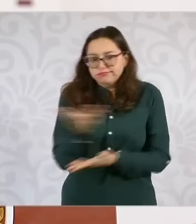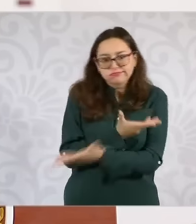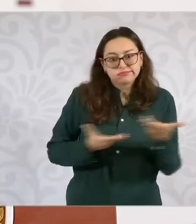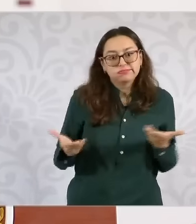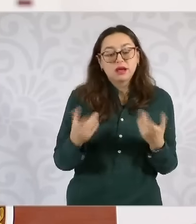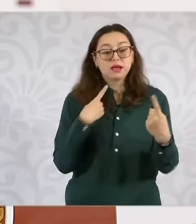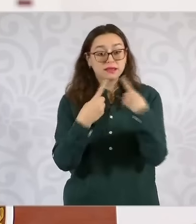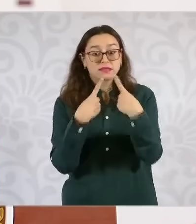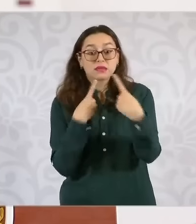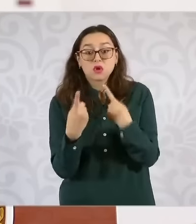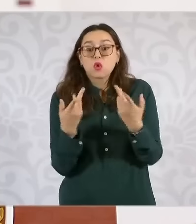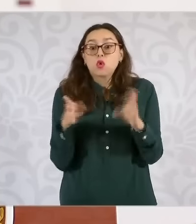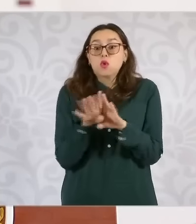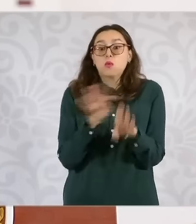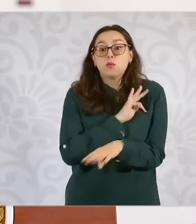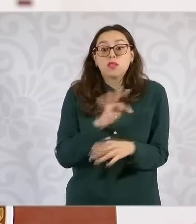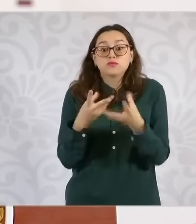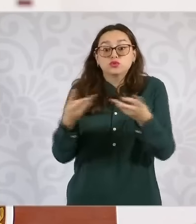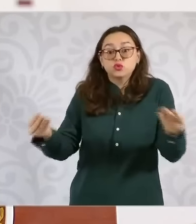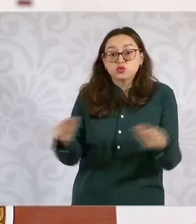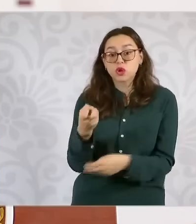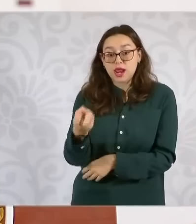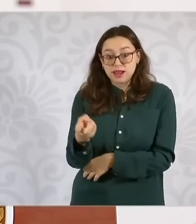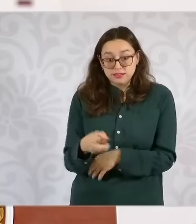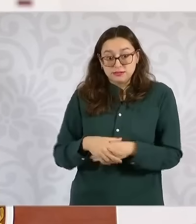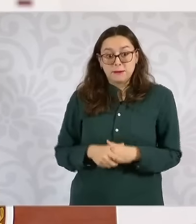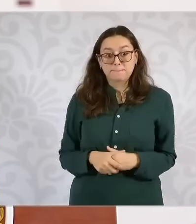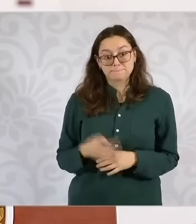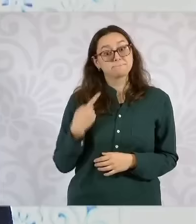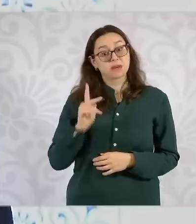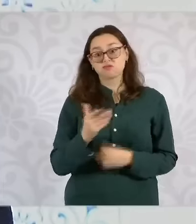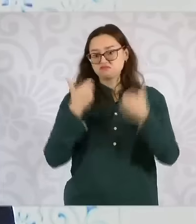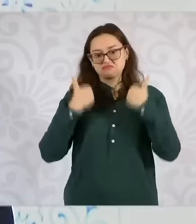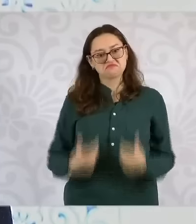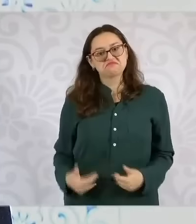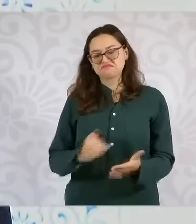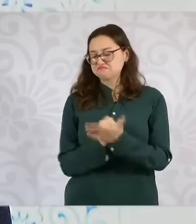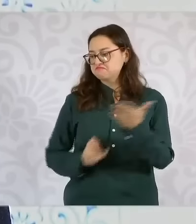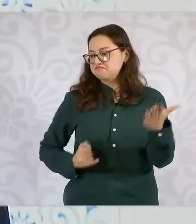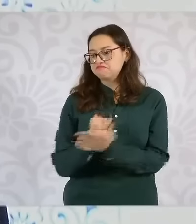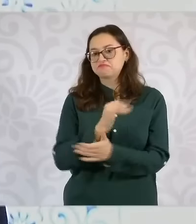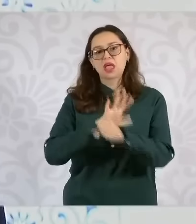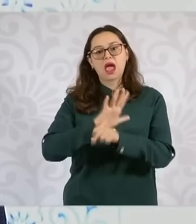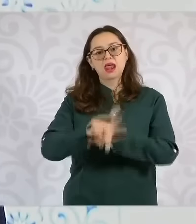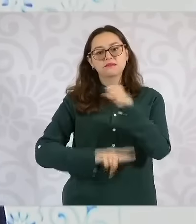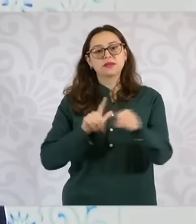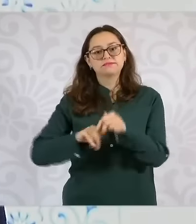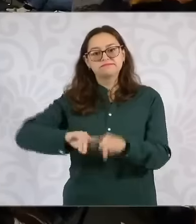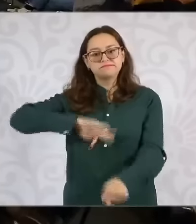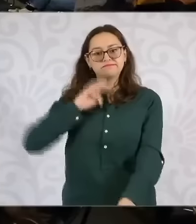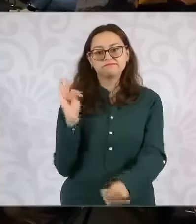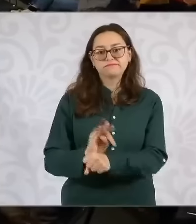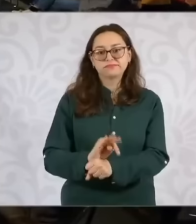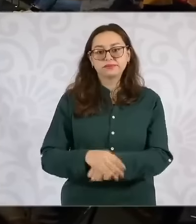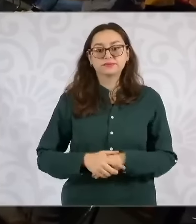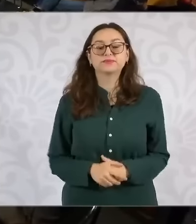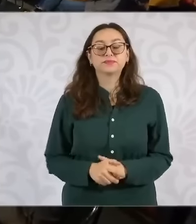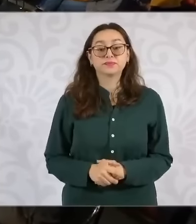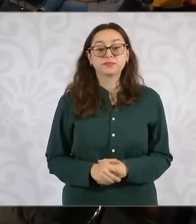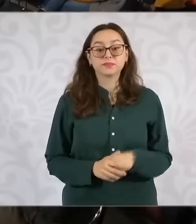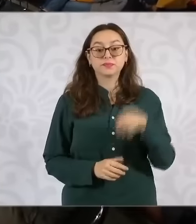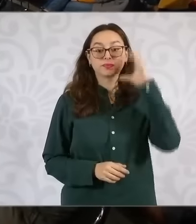que den salida, ¿no? Pero yo soy protectora de los animales. Gracias, presidenta. Preguntarle, ahorita